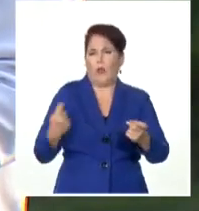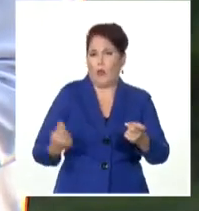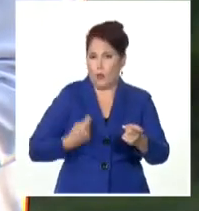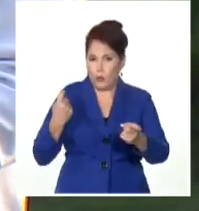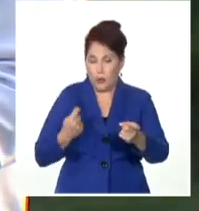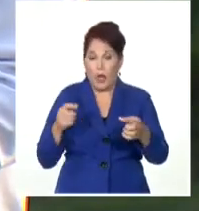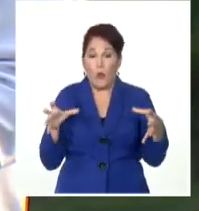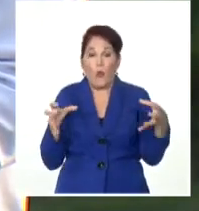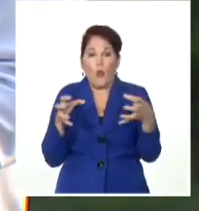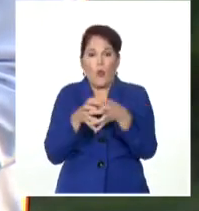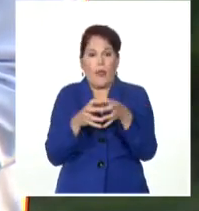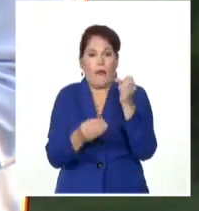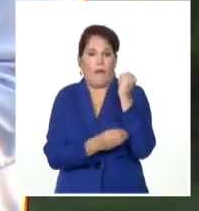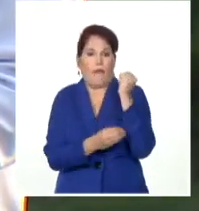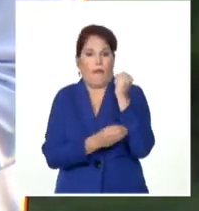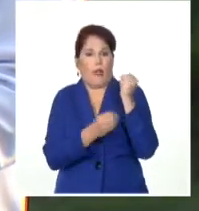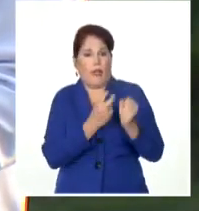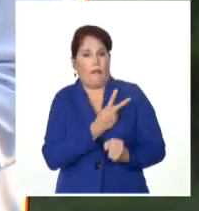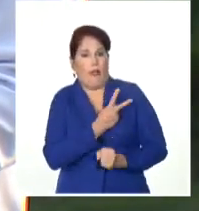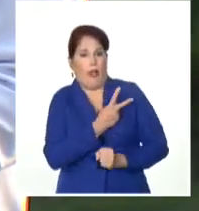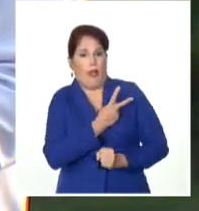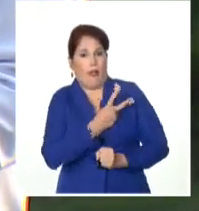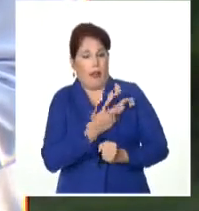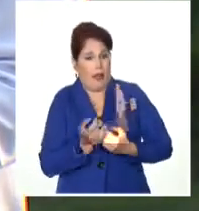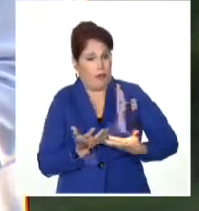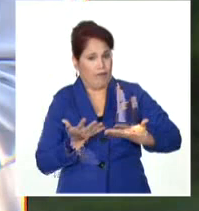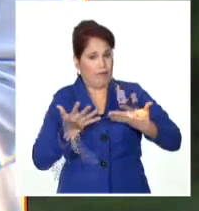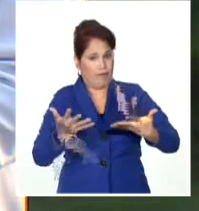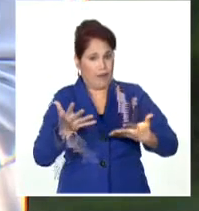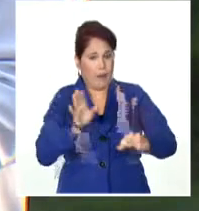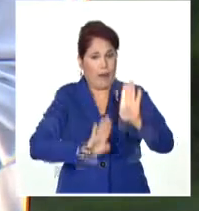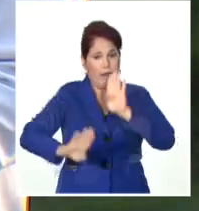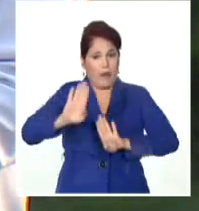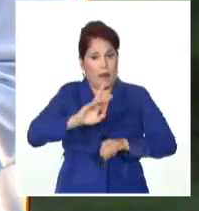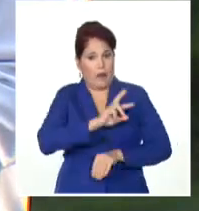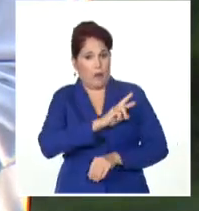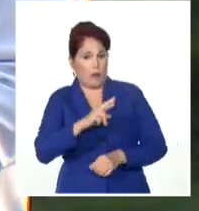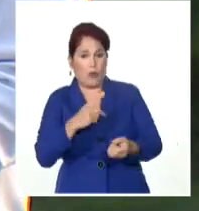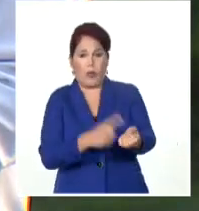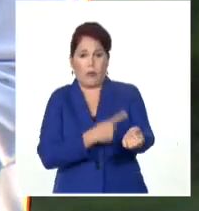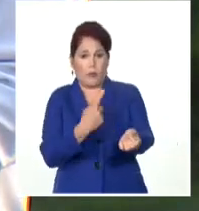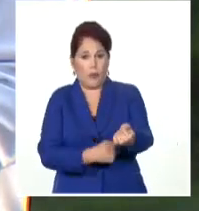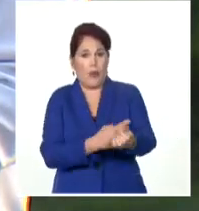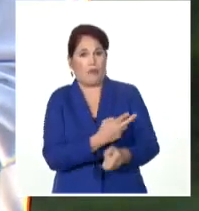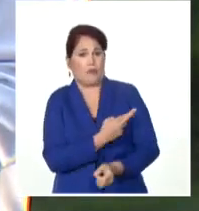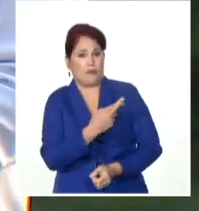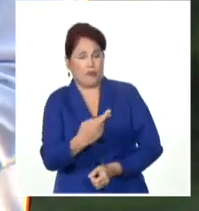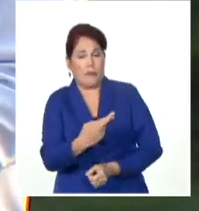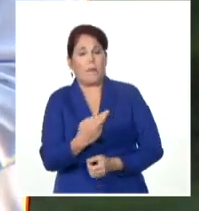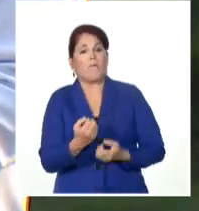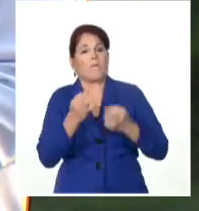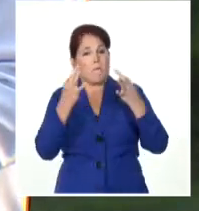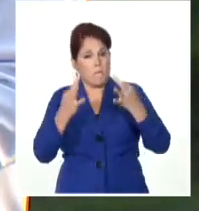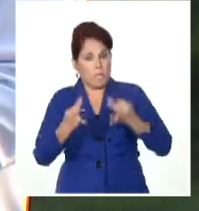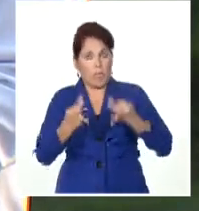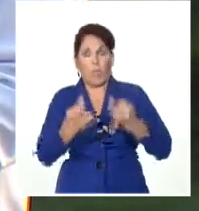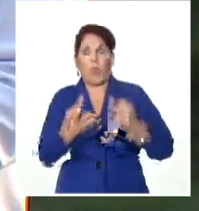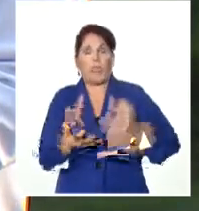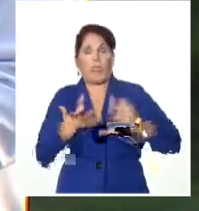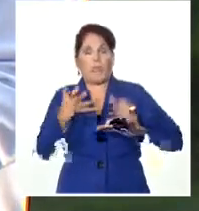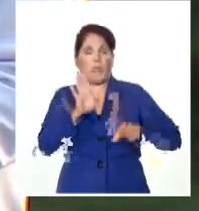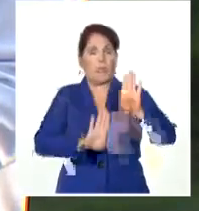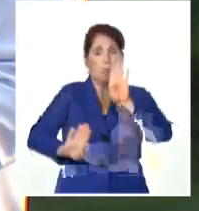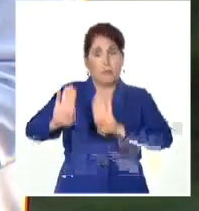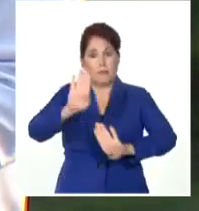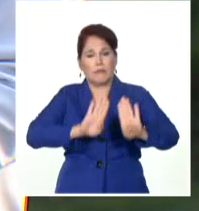una unidad sólida, valentía y disposición heroica, con una tradición revolucionaria y patriótica que se honra en